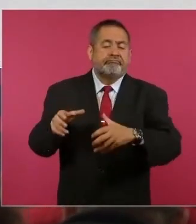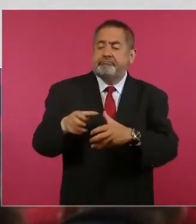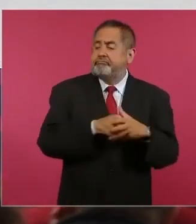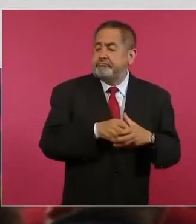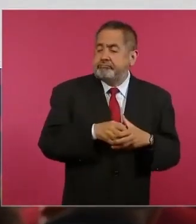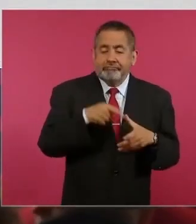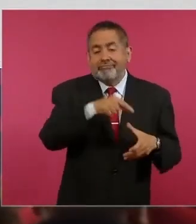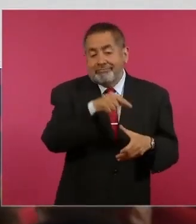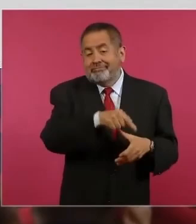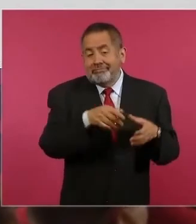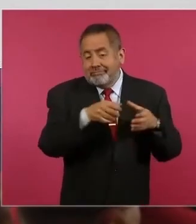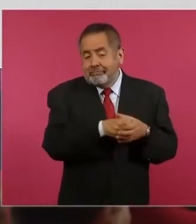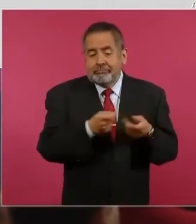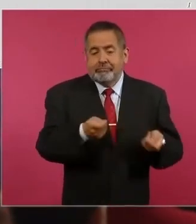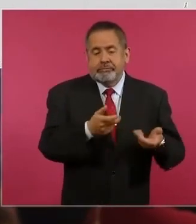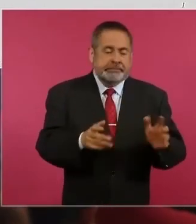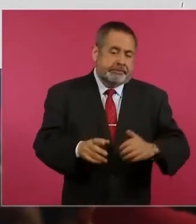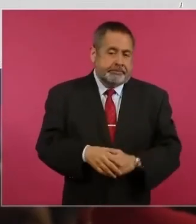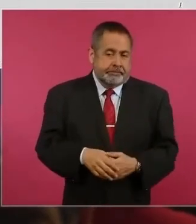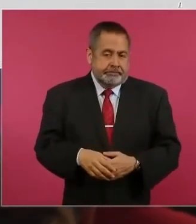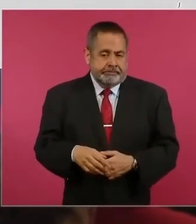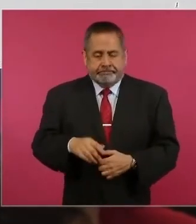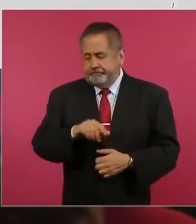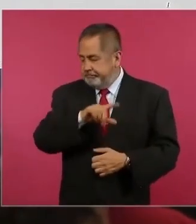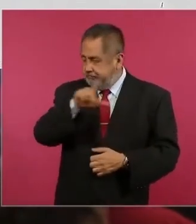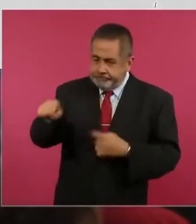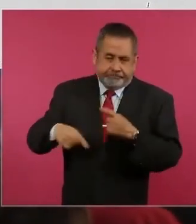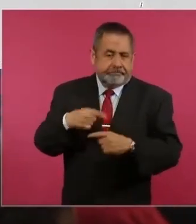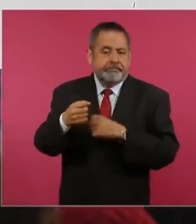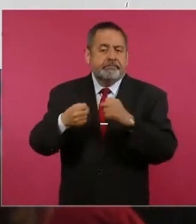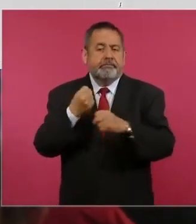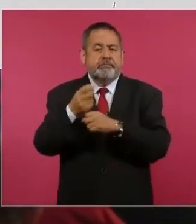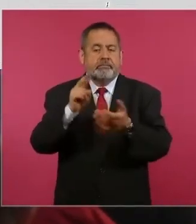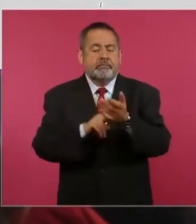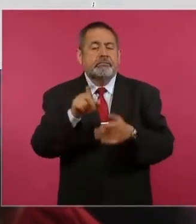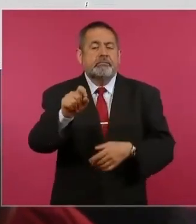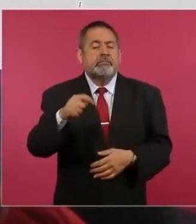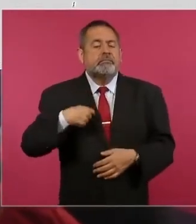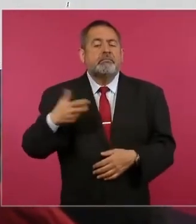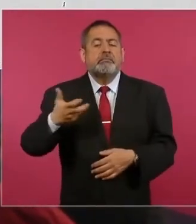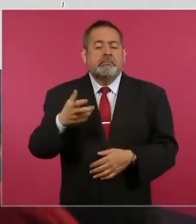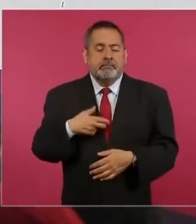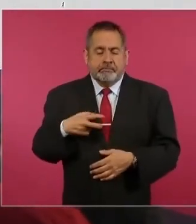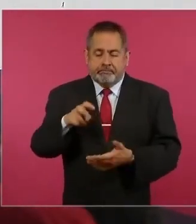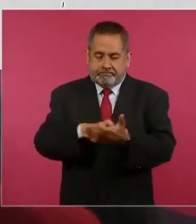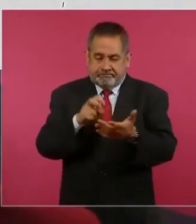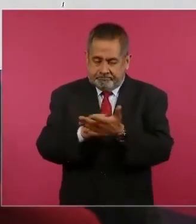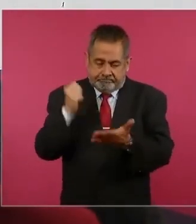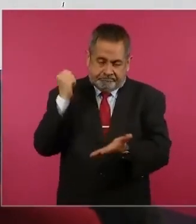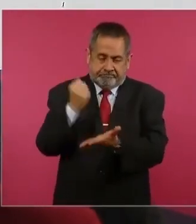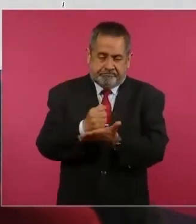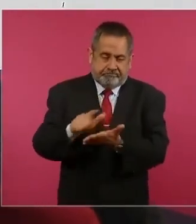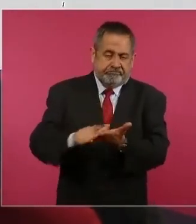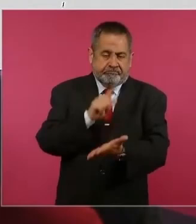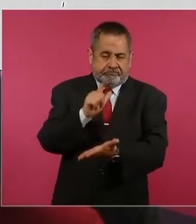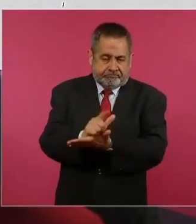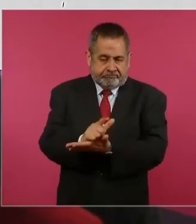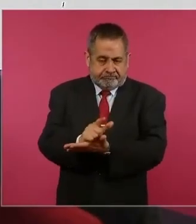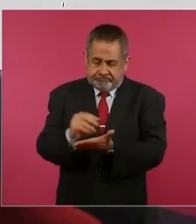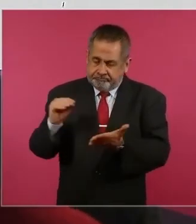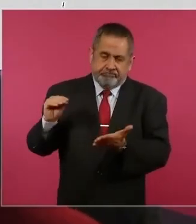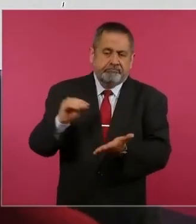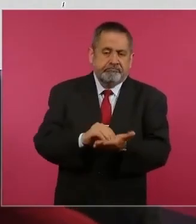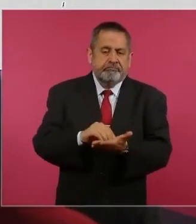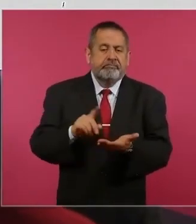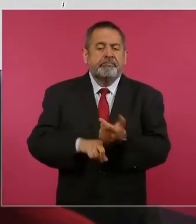Entonces, ¿qué hicimos? En esta reforma se estableció una fórmula